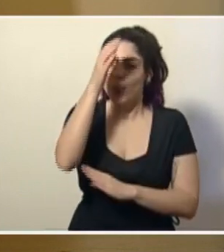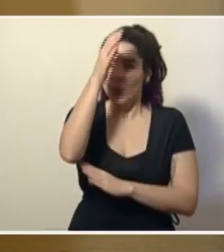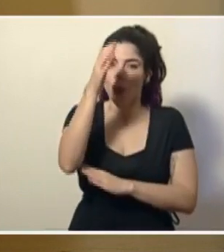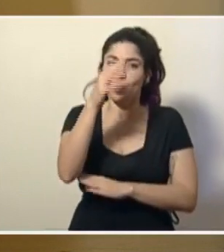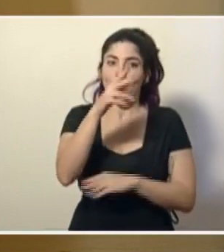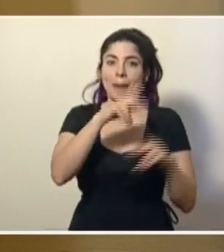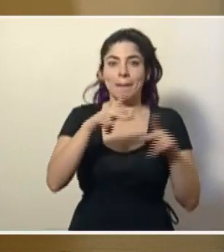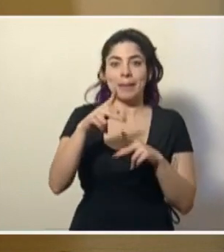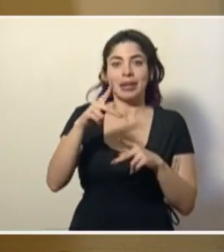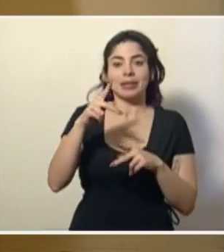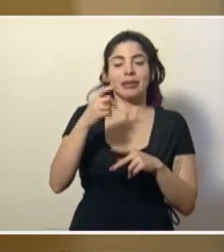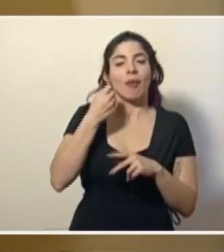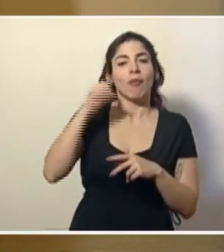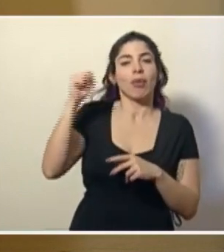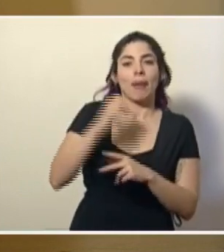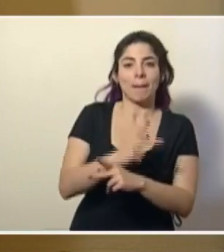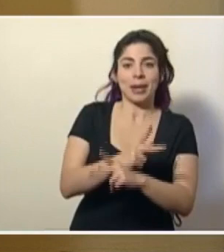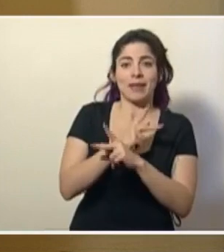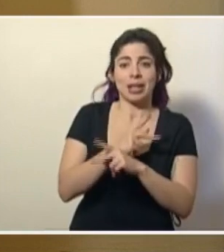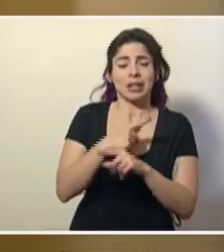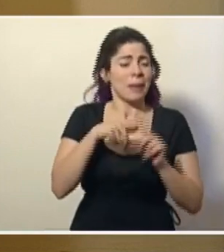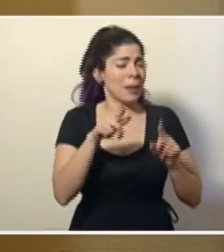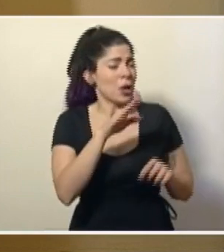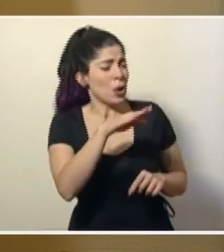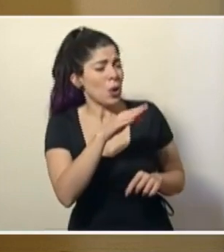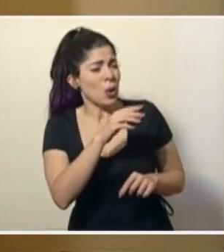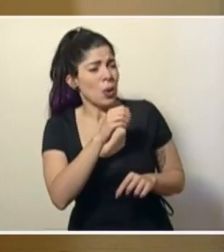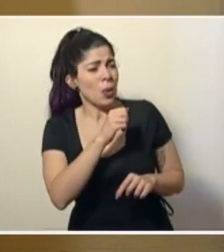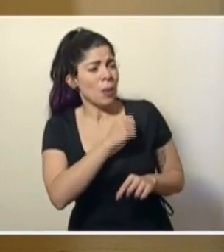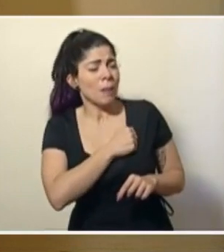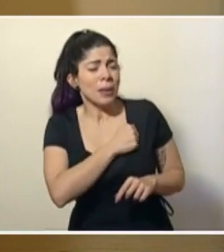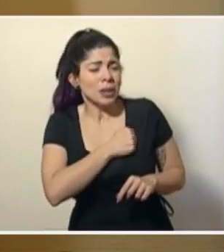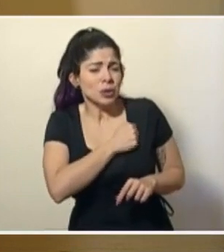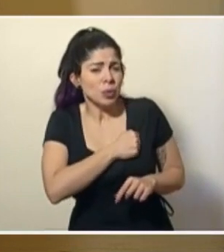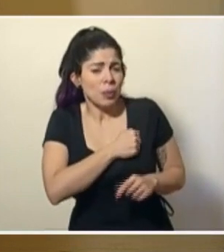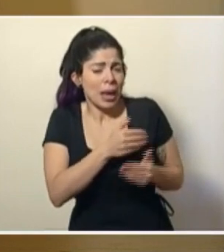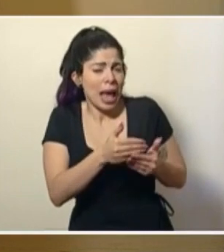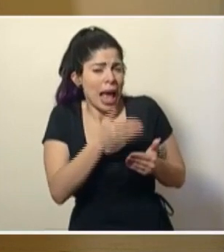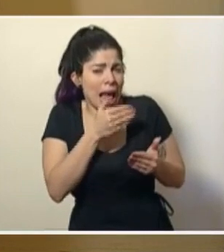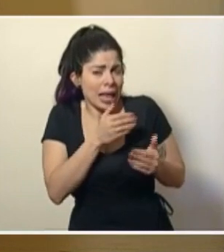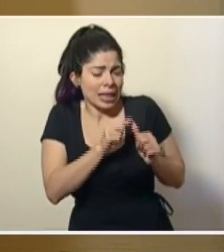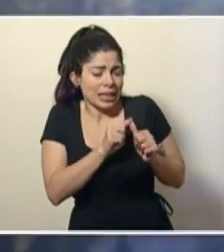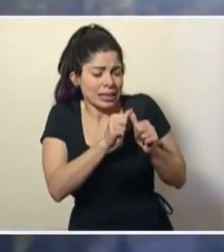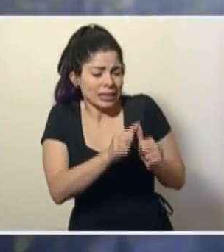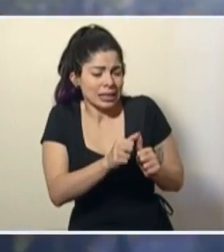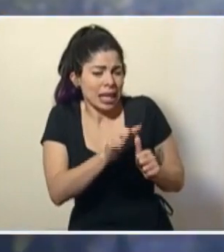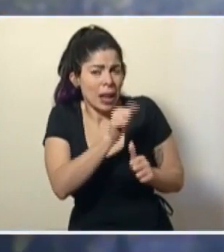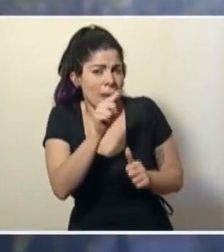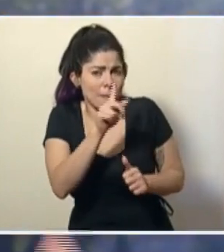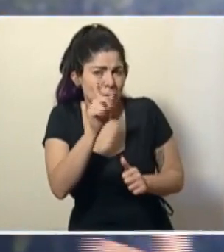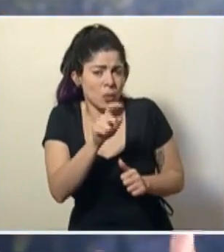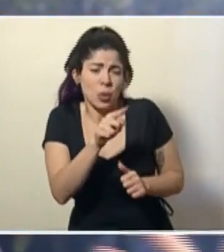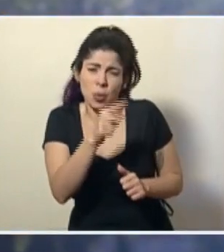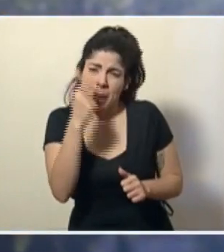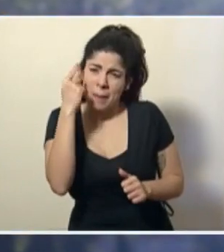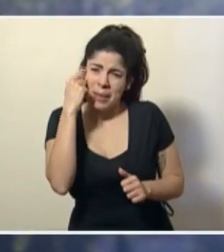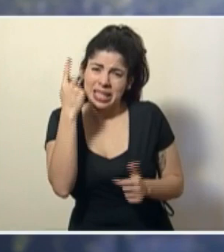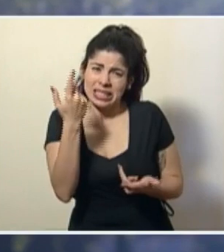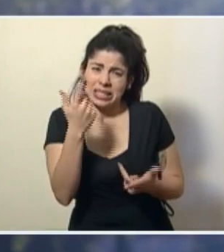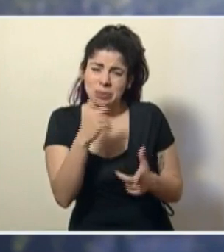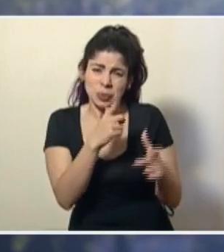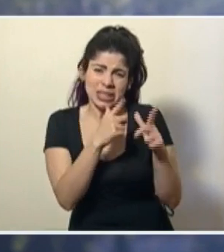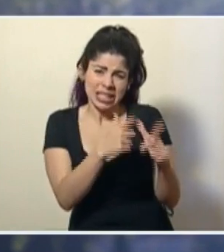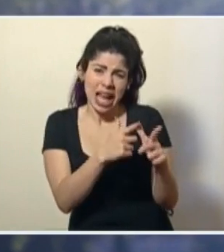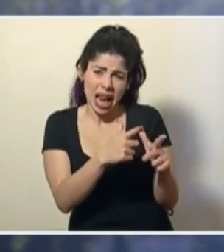cultura preventiva que hay que atacar. Pero no le parece, disculpe, antes de que siga con la otra pregunta, ¿no le parece